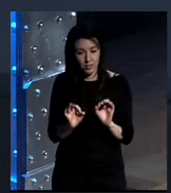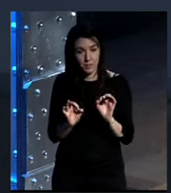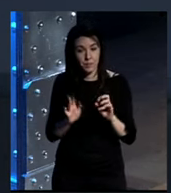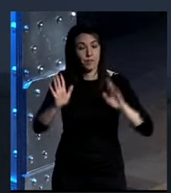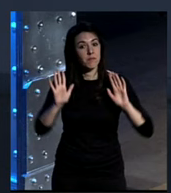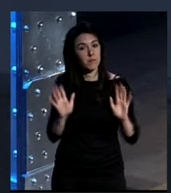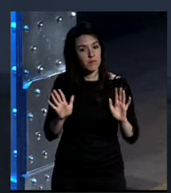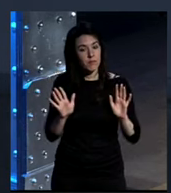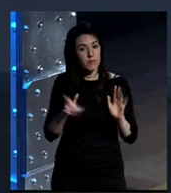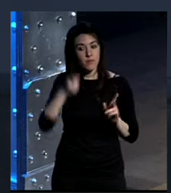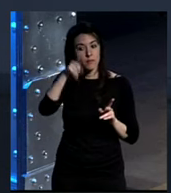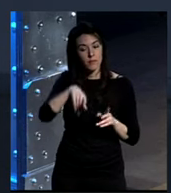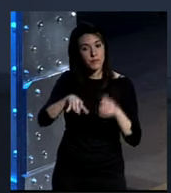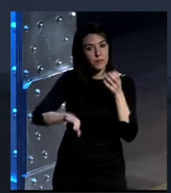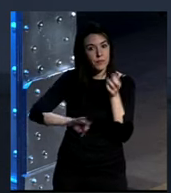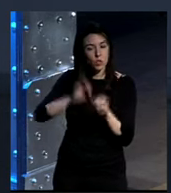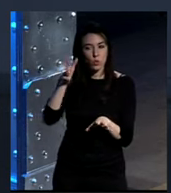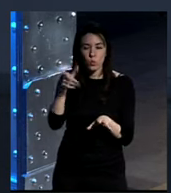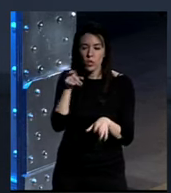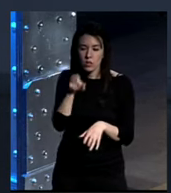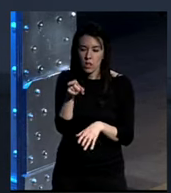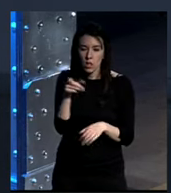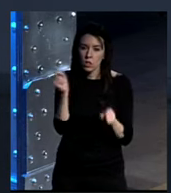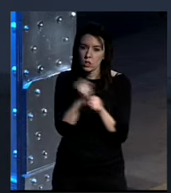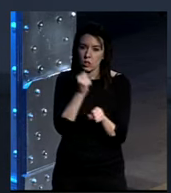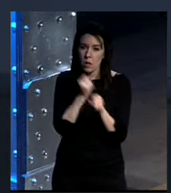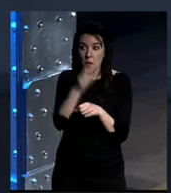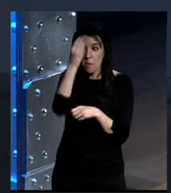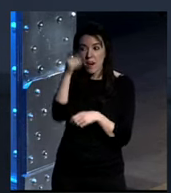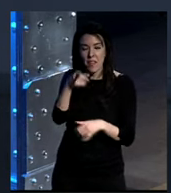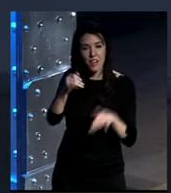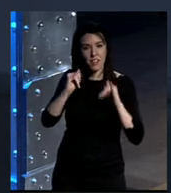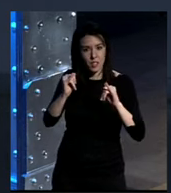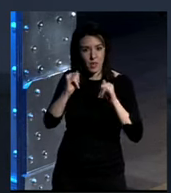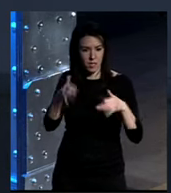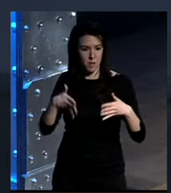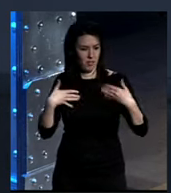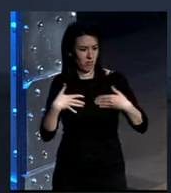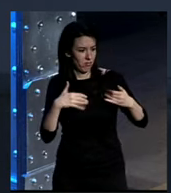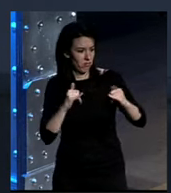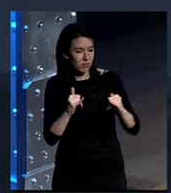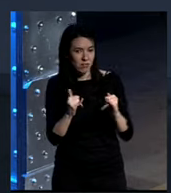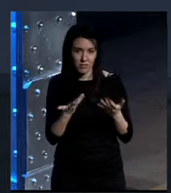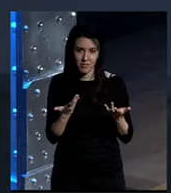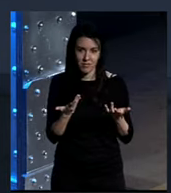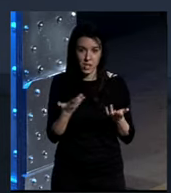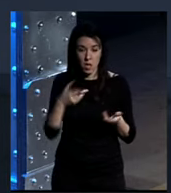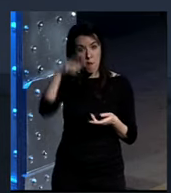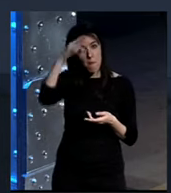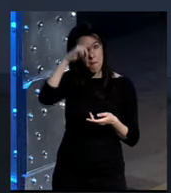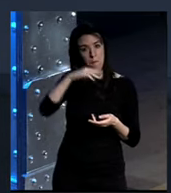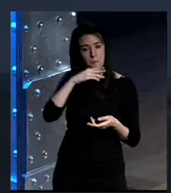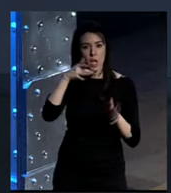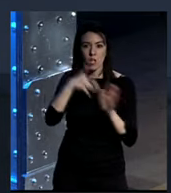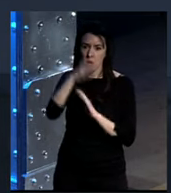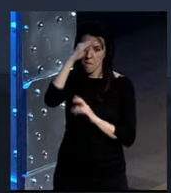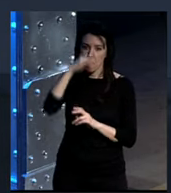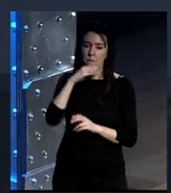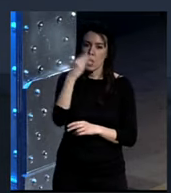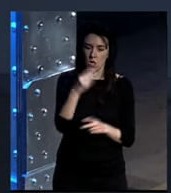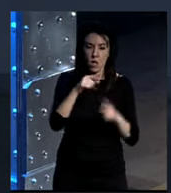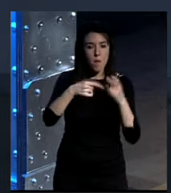además, yo creo que tuvo la suerte de tener un trabajo que a mí me parece que le divertía y del que supo disfrutar. Mi padre fue un buen padre, un